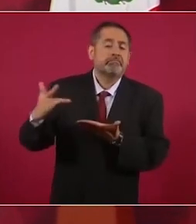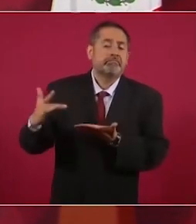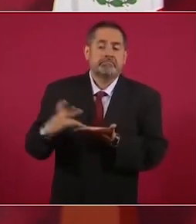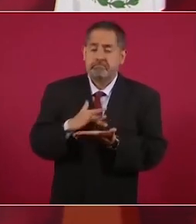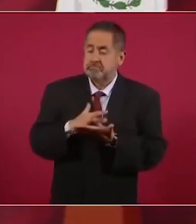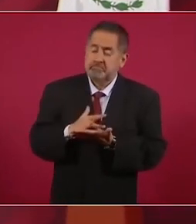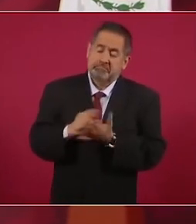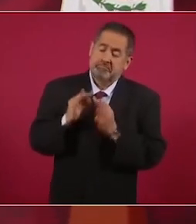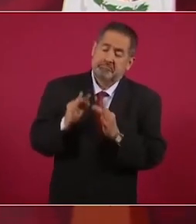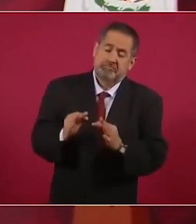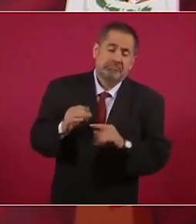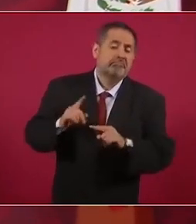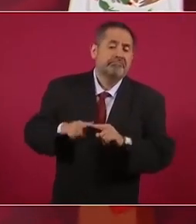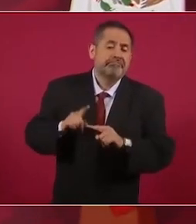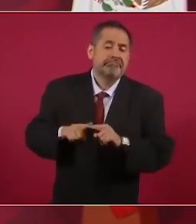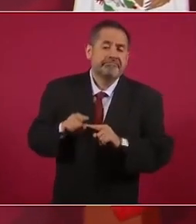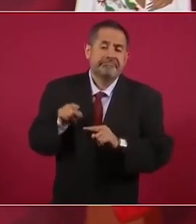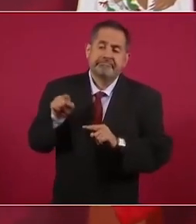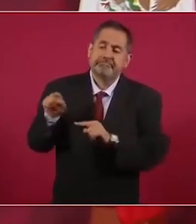de